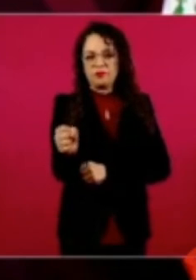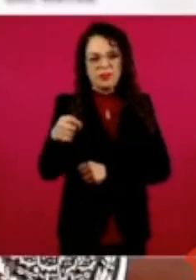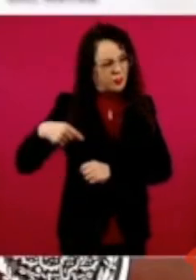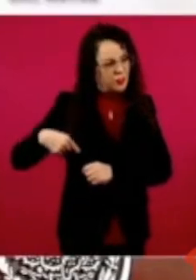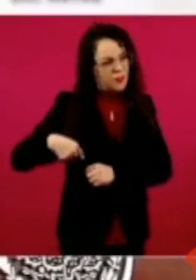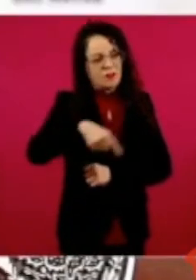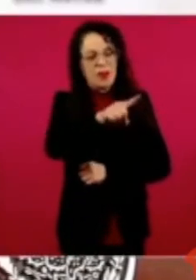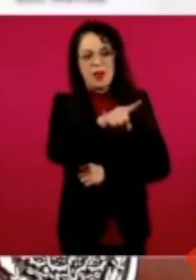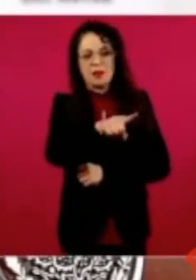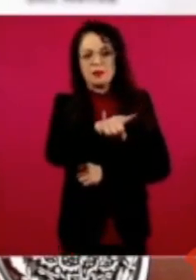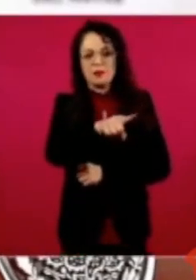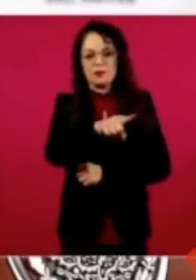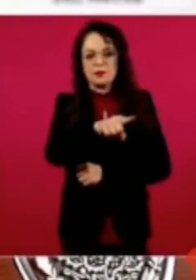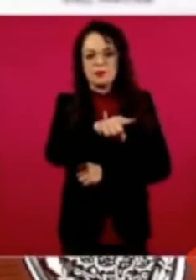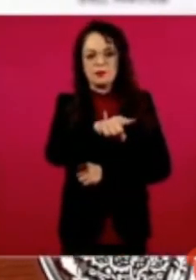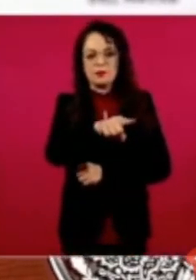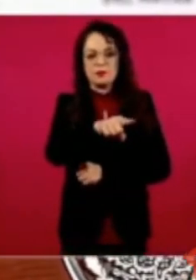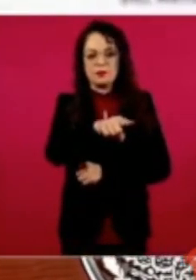y él